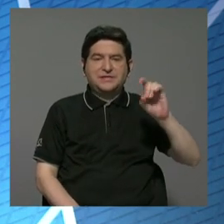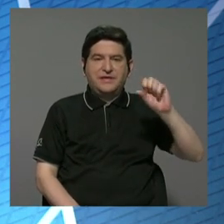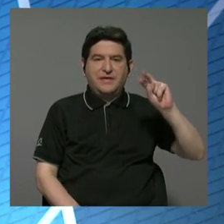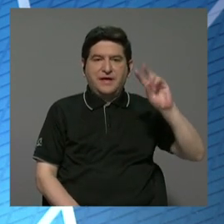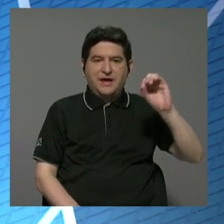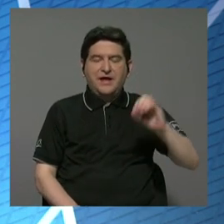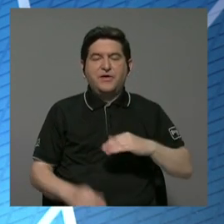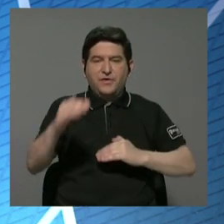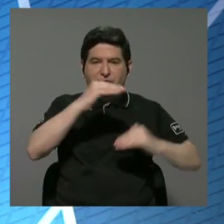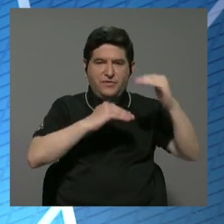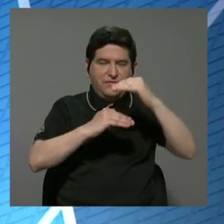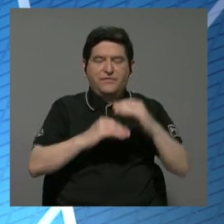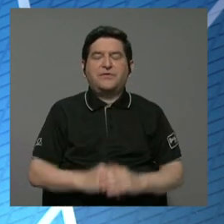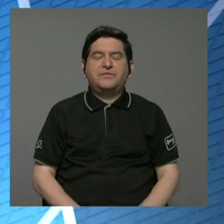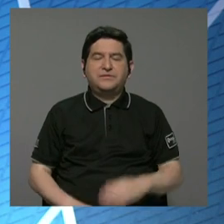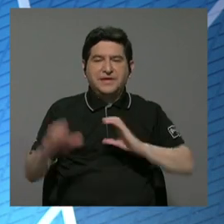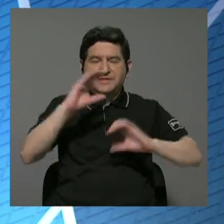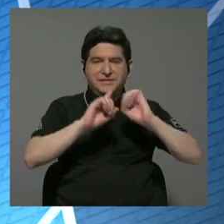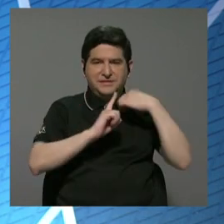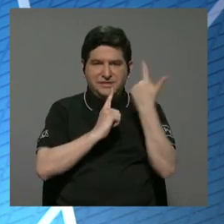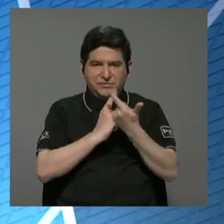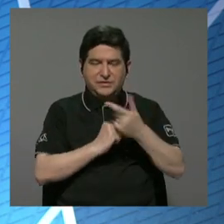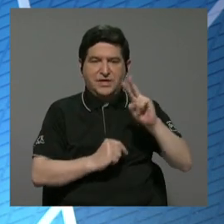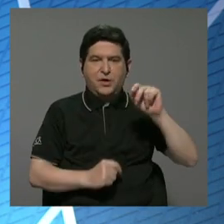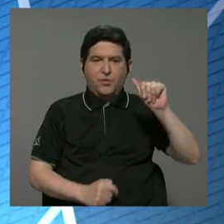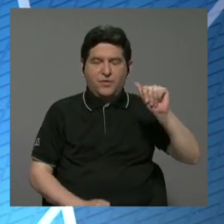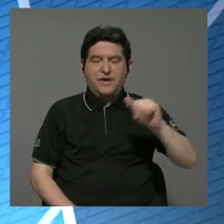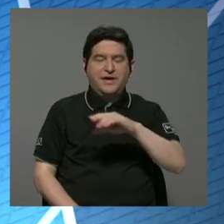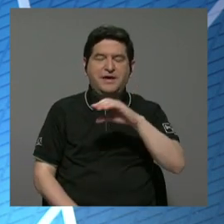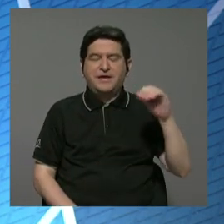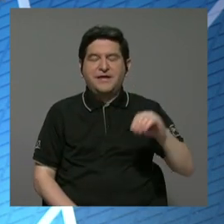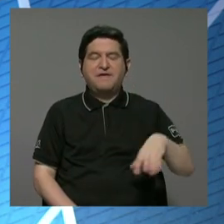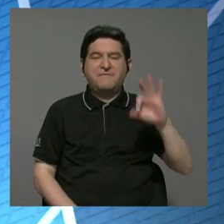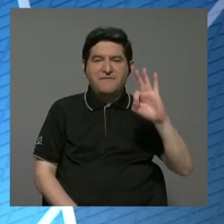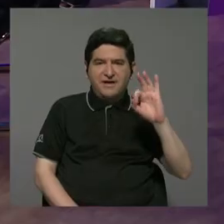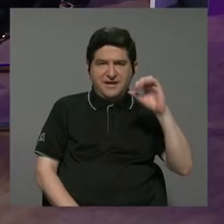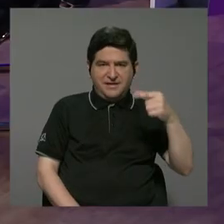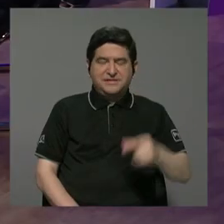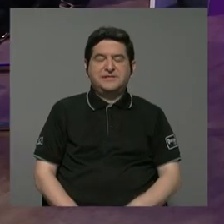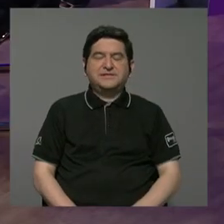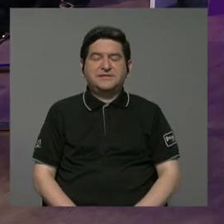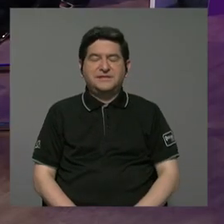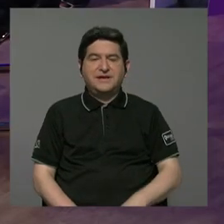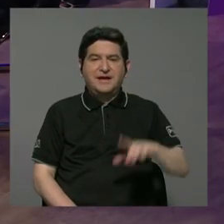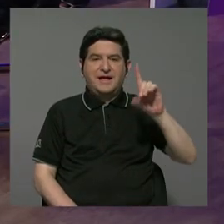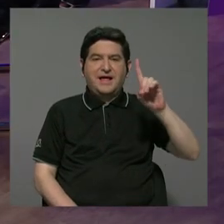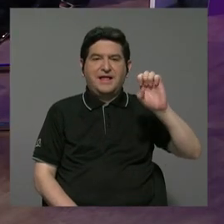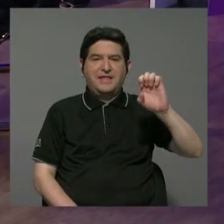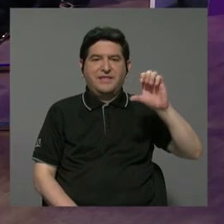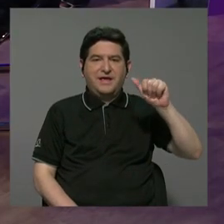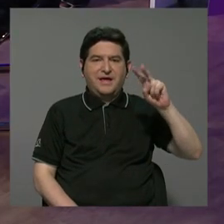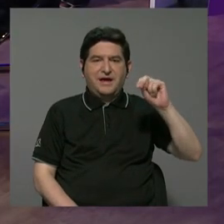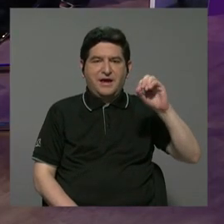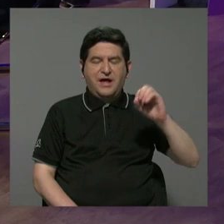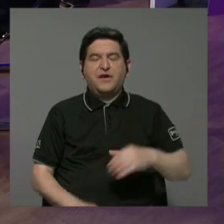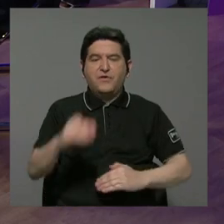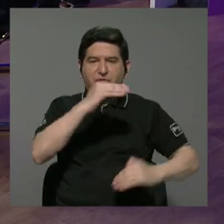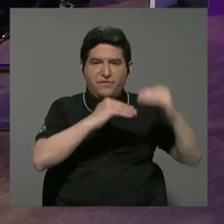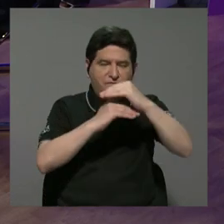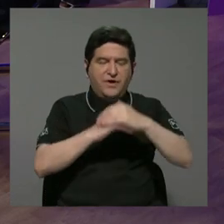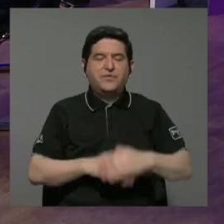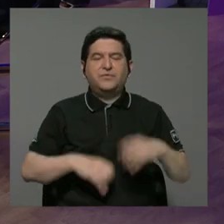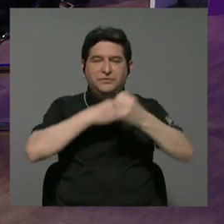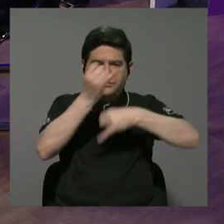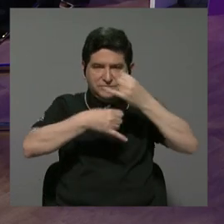de Ciencias Sociales de la Universidad Nacional, y se nos une don Francisco Guevara, decano de la Facultad de Letras de aquí de la Universidad de